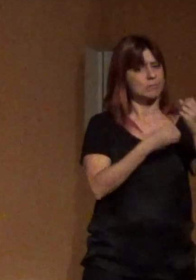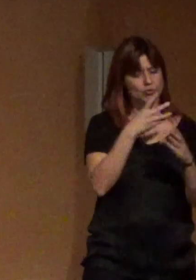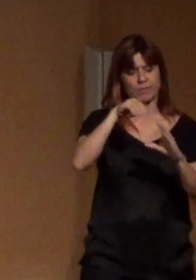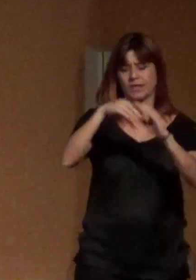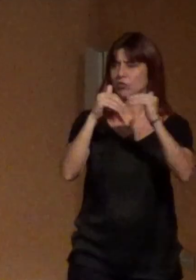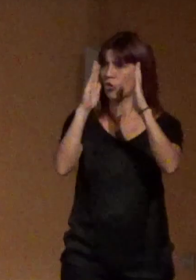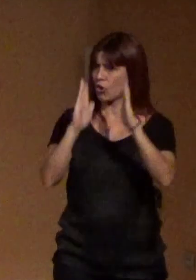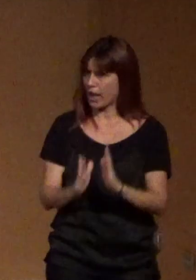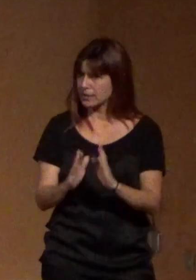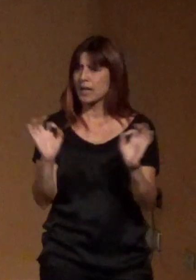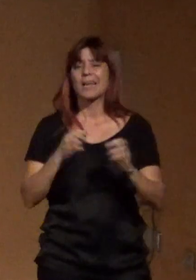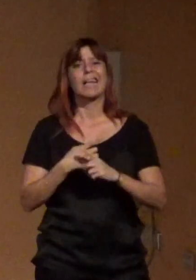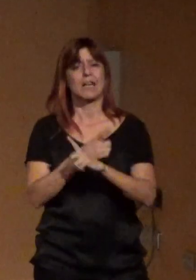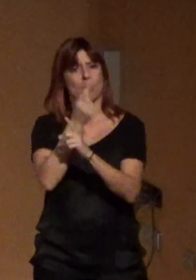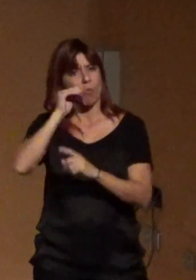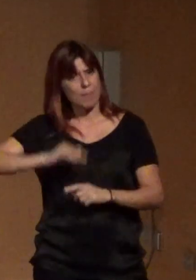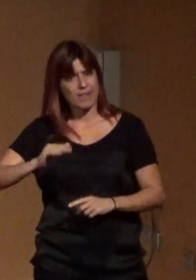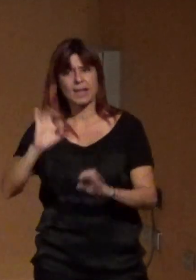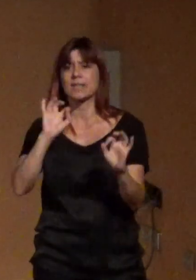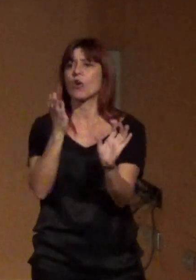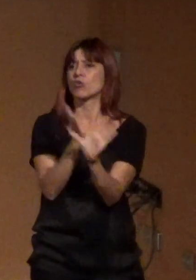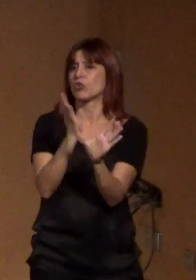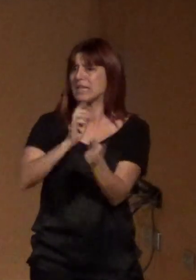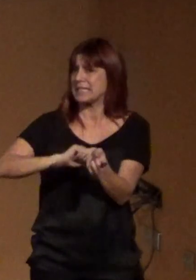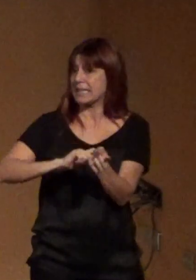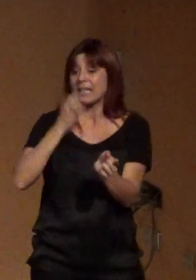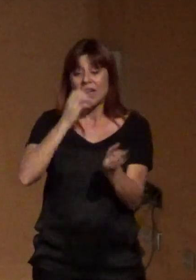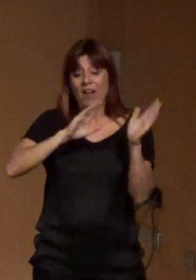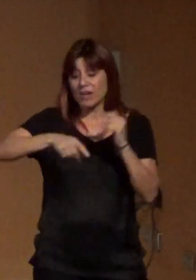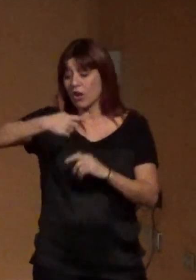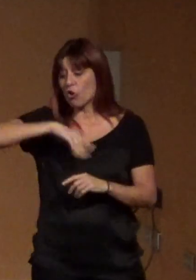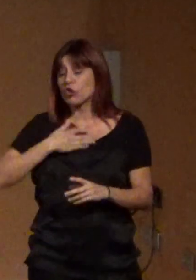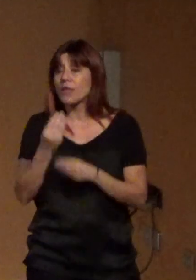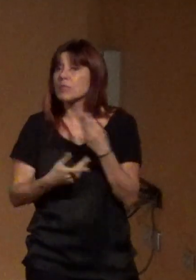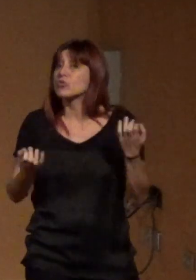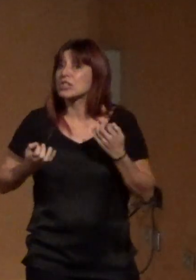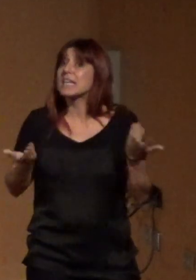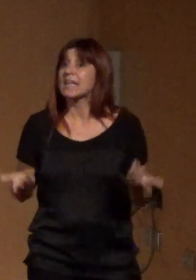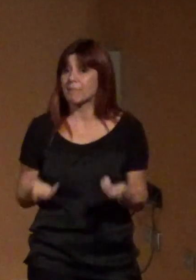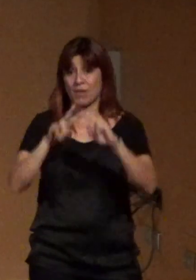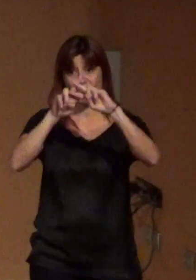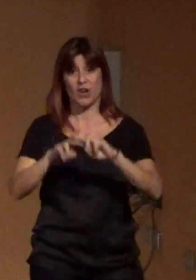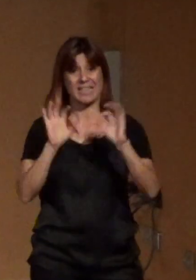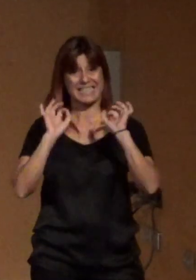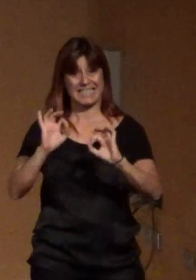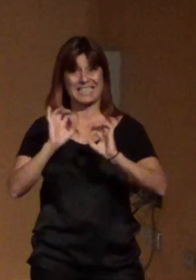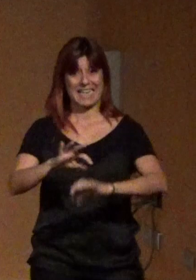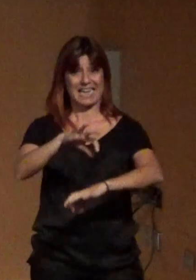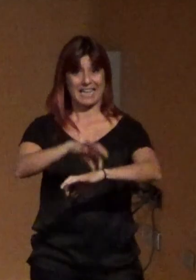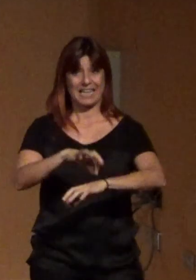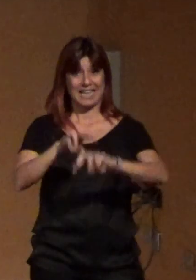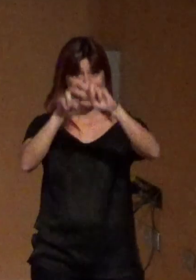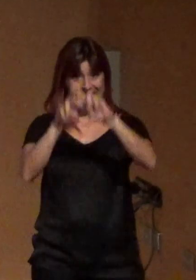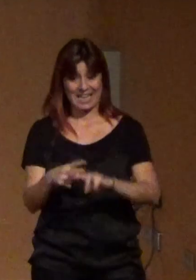el pediatra, el neuropediatra o el psiquiatra, y al final, ¿qué hacemos nosotros? Nosotros hacemos sobre todo la valoración clínica y las exploraciones que comprenden